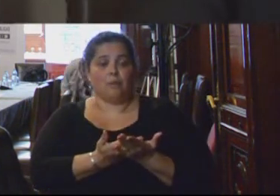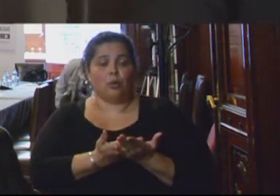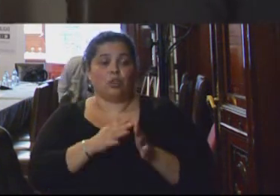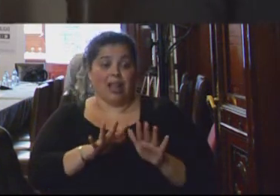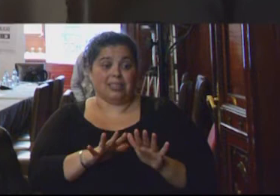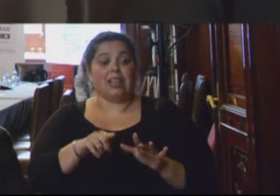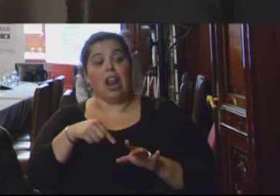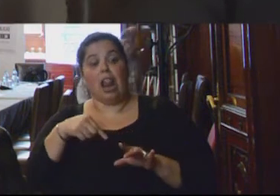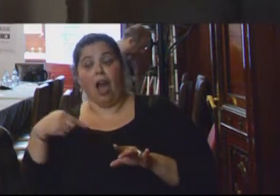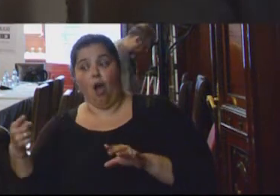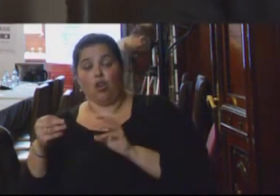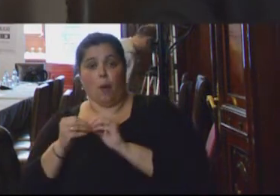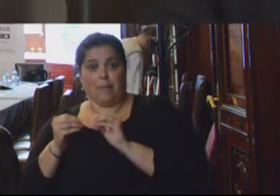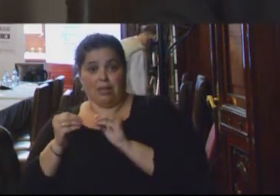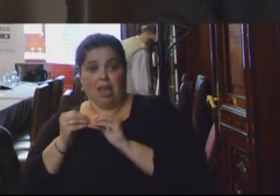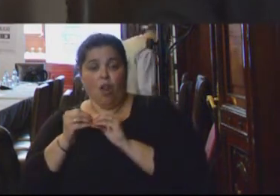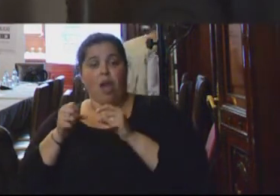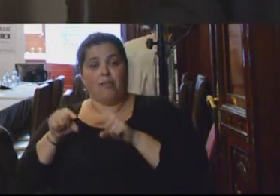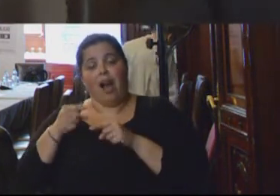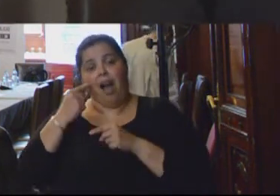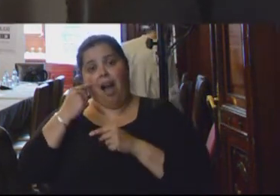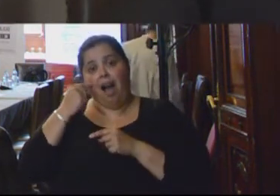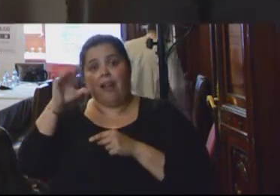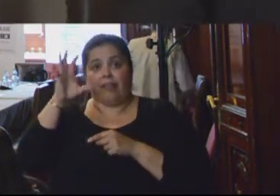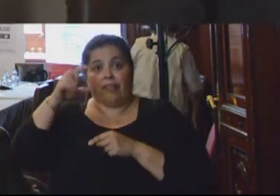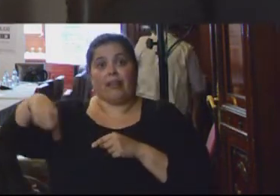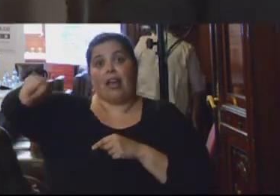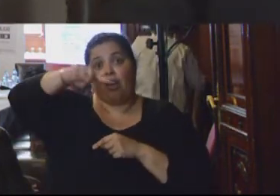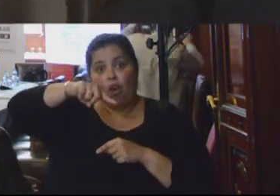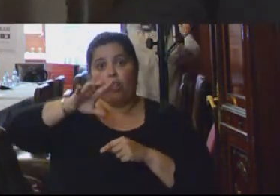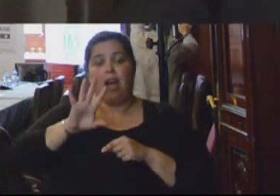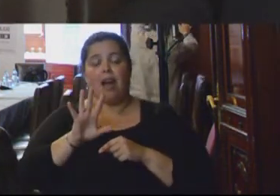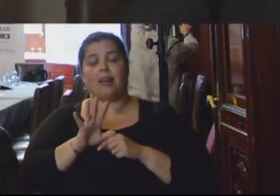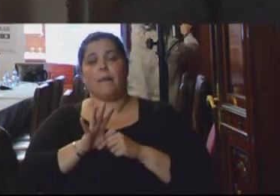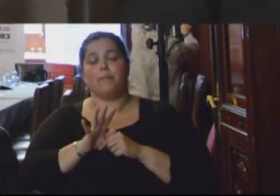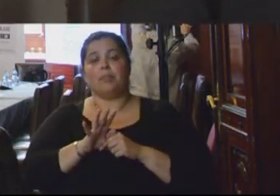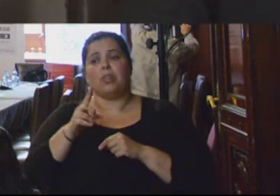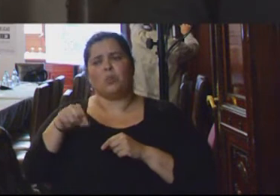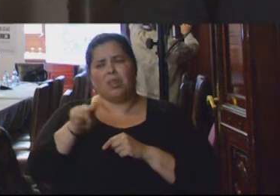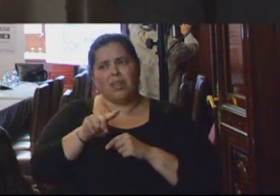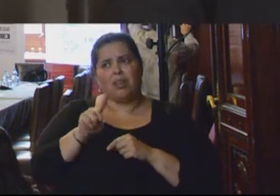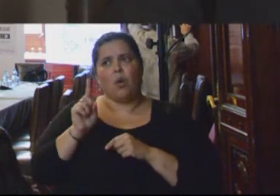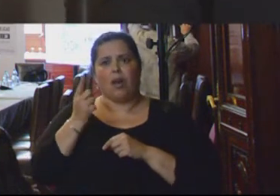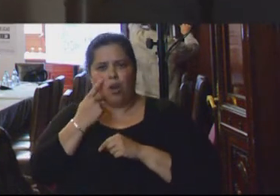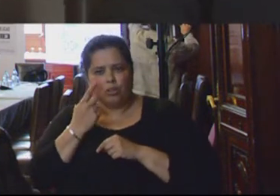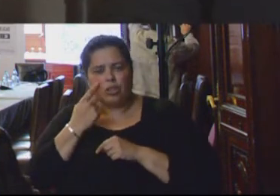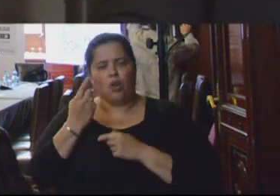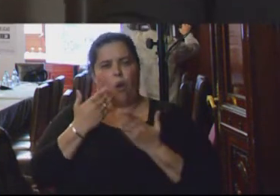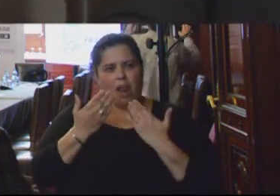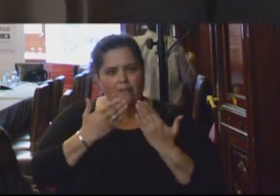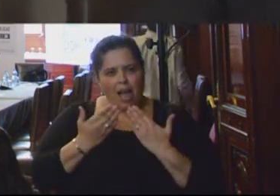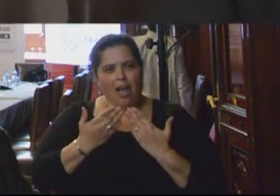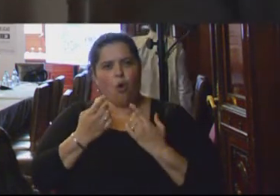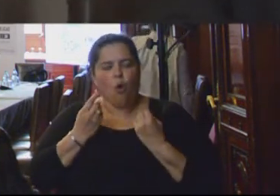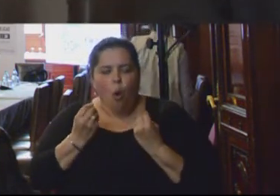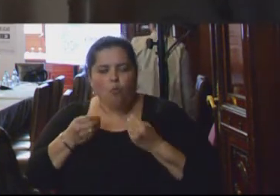recordar a la Comisión no solo los casos que ustedes sí los han conocido, los han tratado, sino la hoja de ruta, porque no es